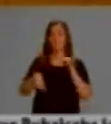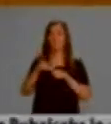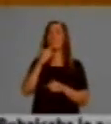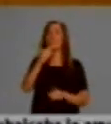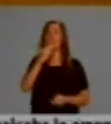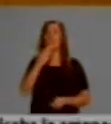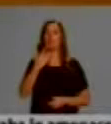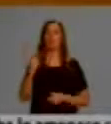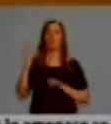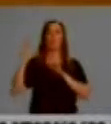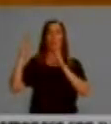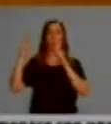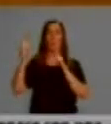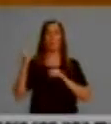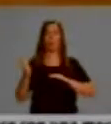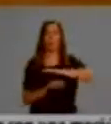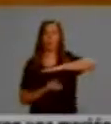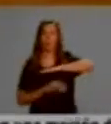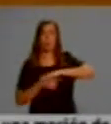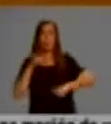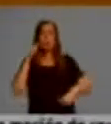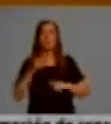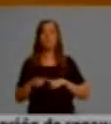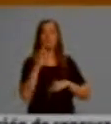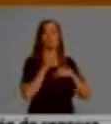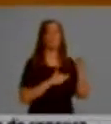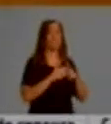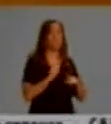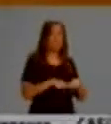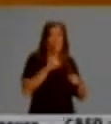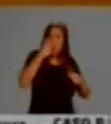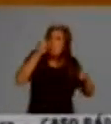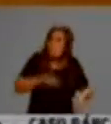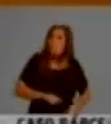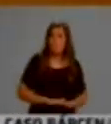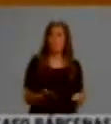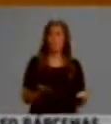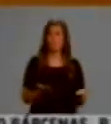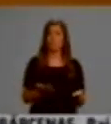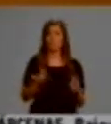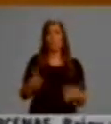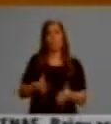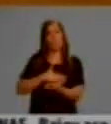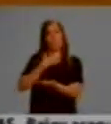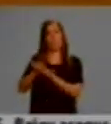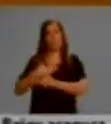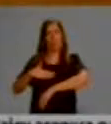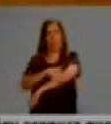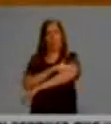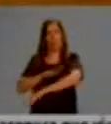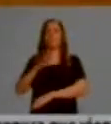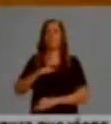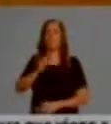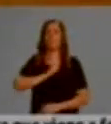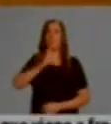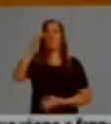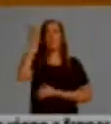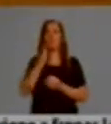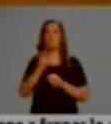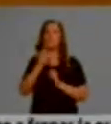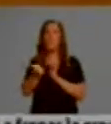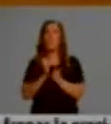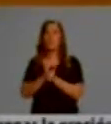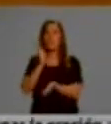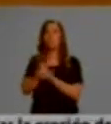ahorros saqueadas para, entre otras cosas, realizar obras innecesarias. Es más, le hemos pedido al Gobierno que nos dé datos sobre los